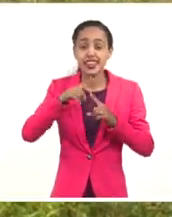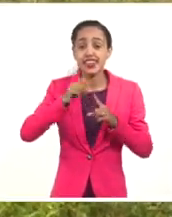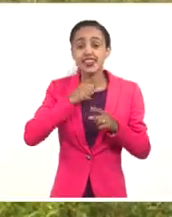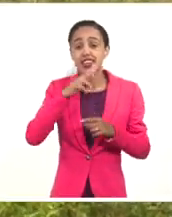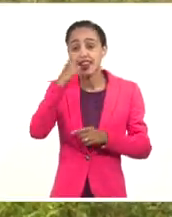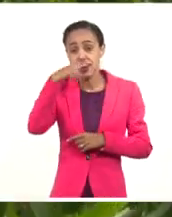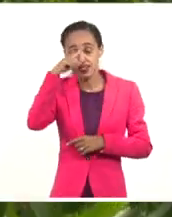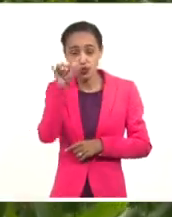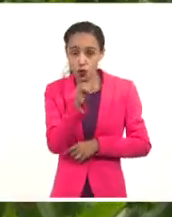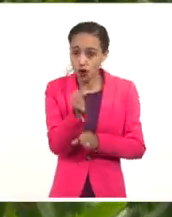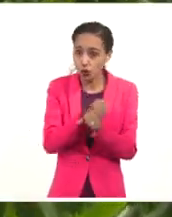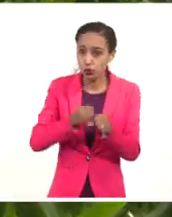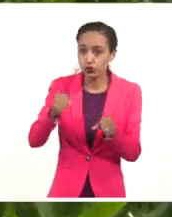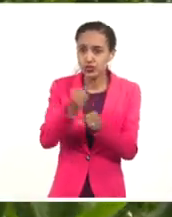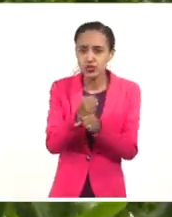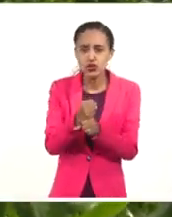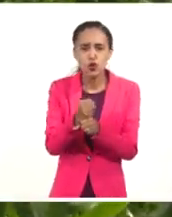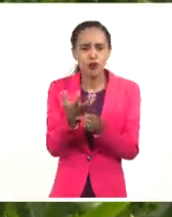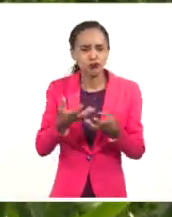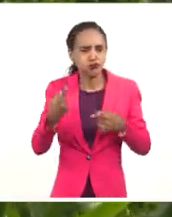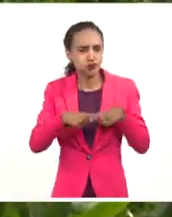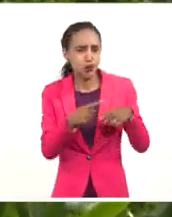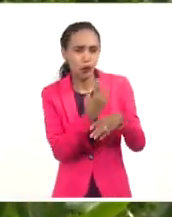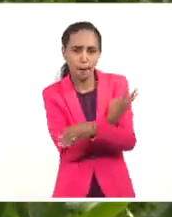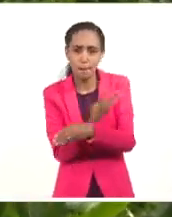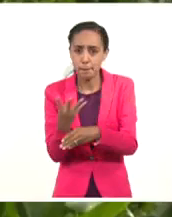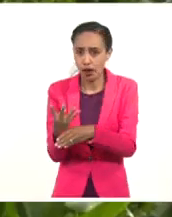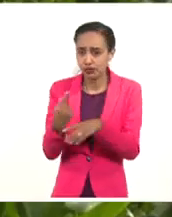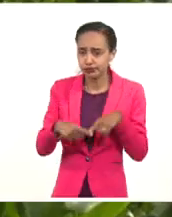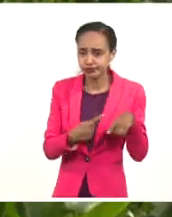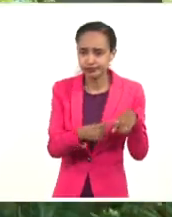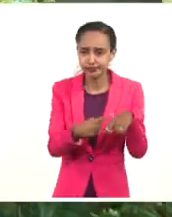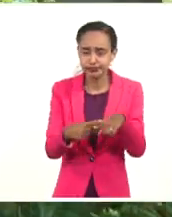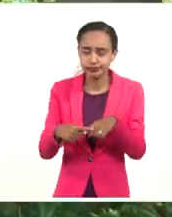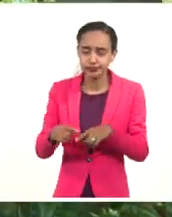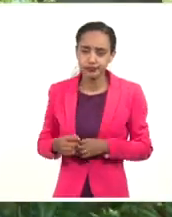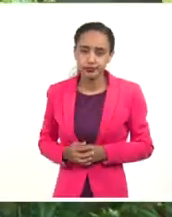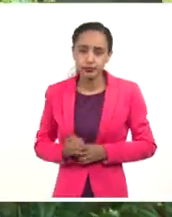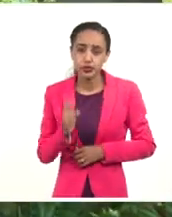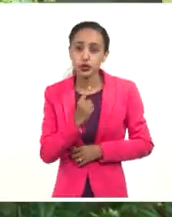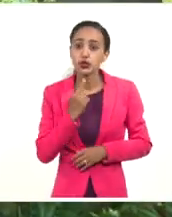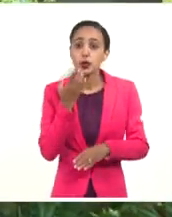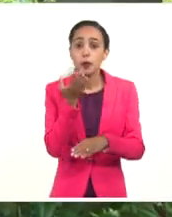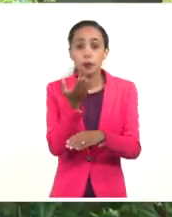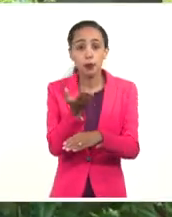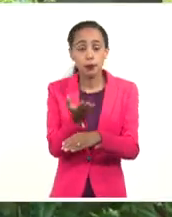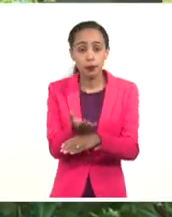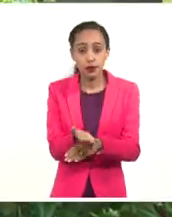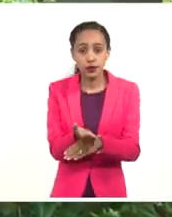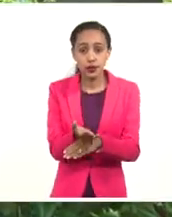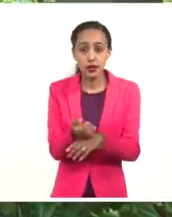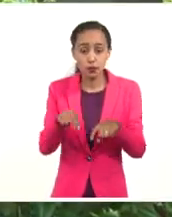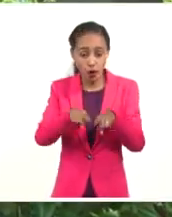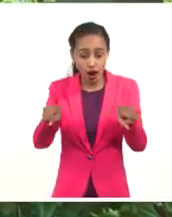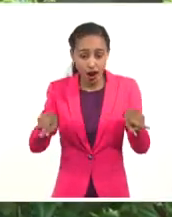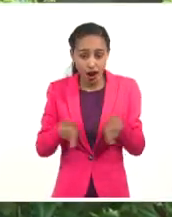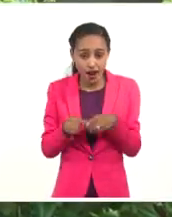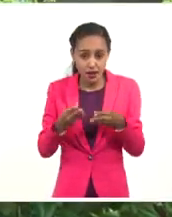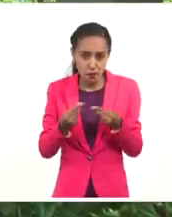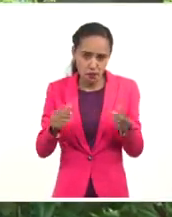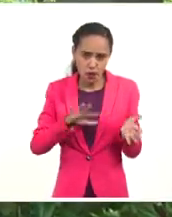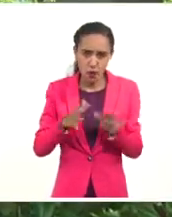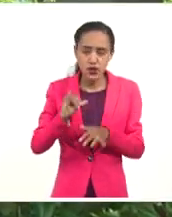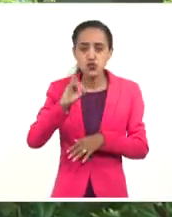la utilización de viandas y plantas proteicas solicitamos un nivel de área alrededor de 160 hectáreas